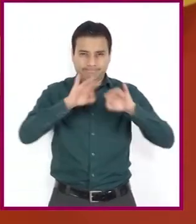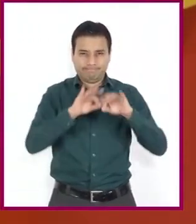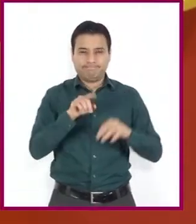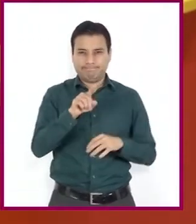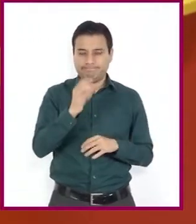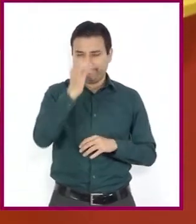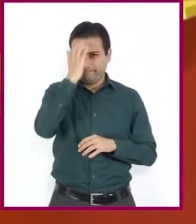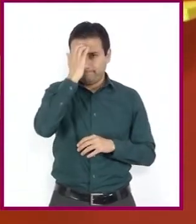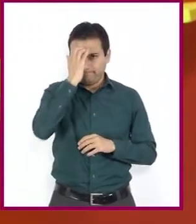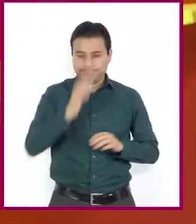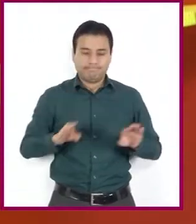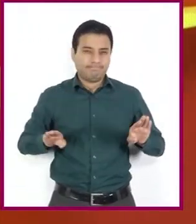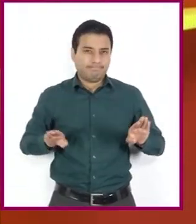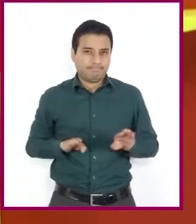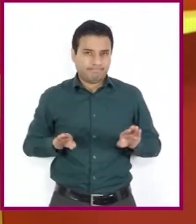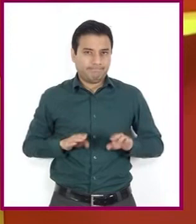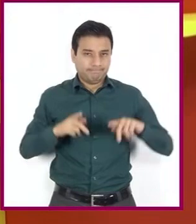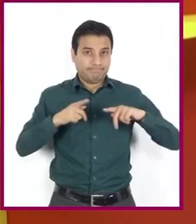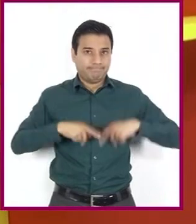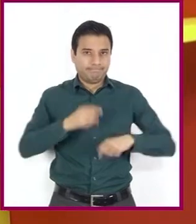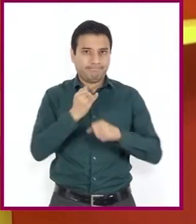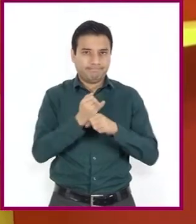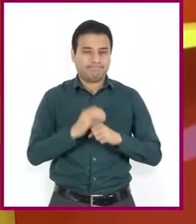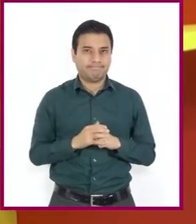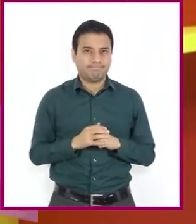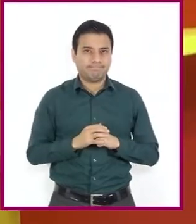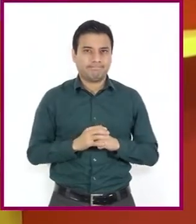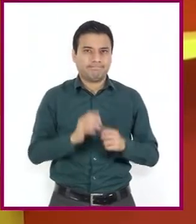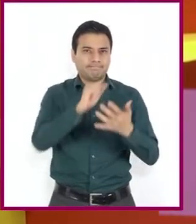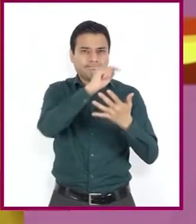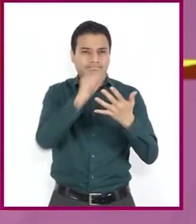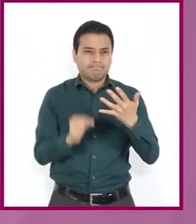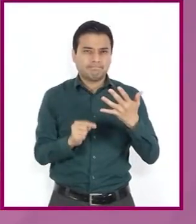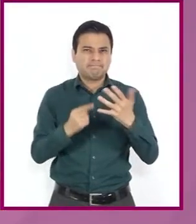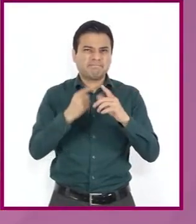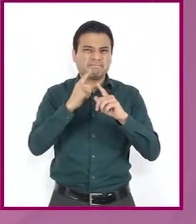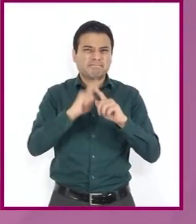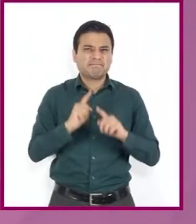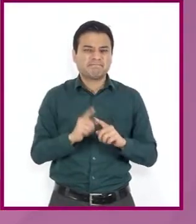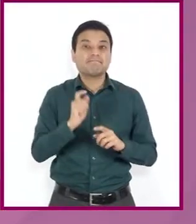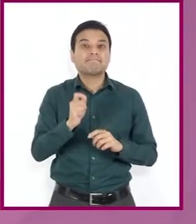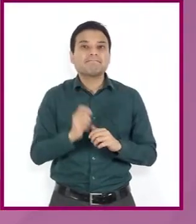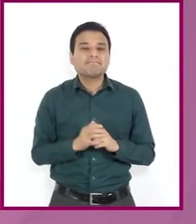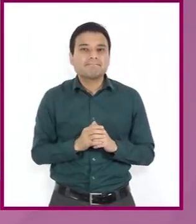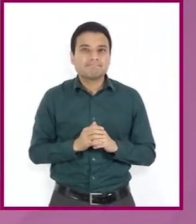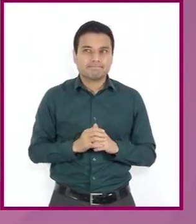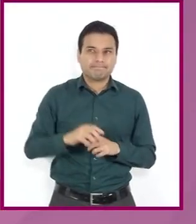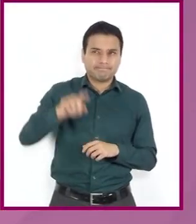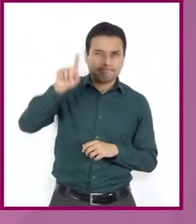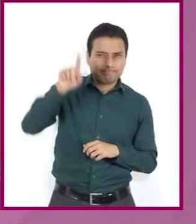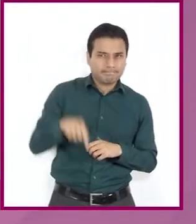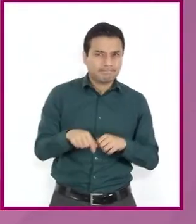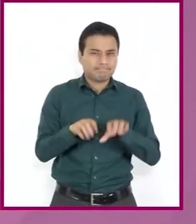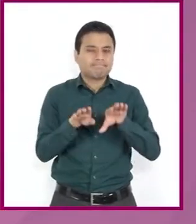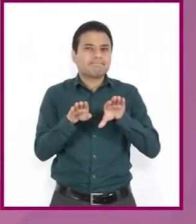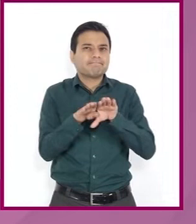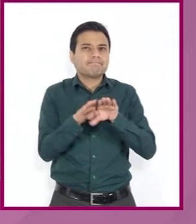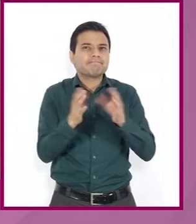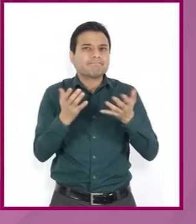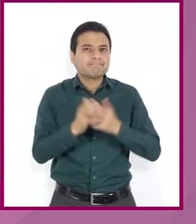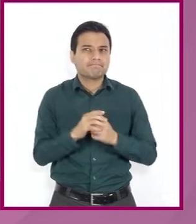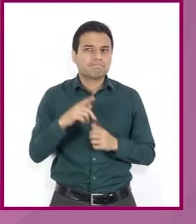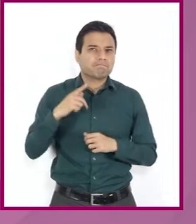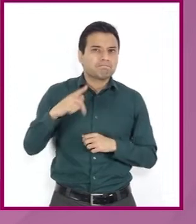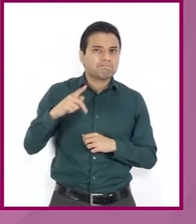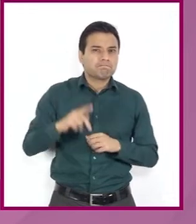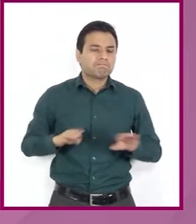las características de los personajes, las cuales son todos los aspectos que nos definen y que se reflejan su forma de